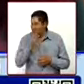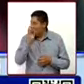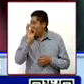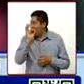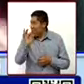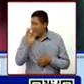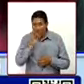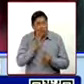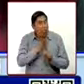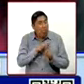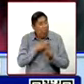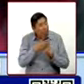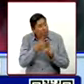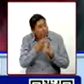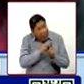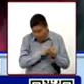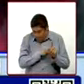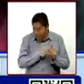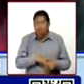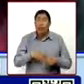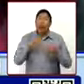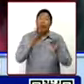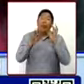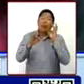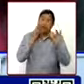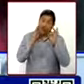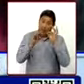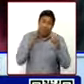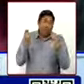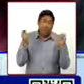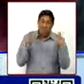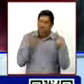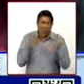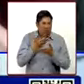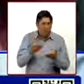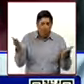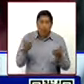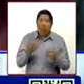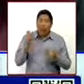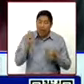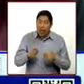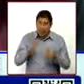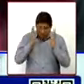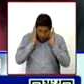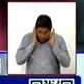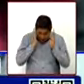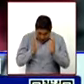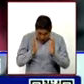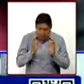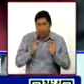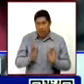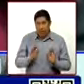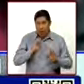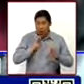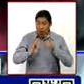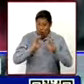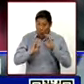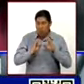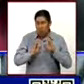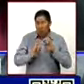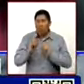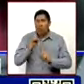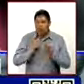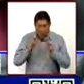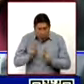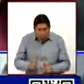entonces recuerden las redes sociales tienen que mantener el interés que nosotros tenemos tal vez comunicarnos con algunas